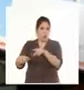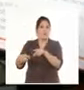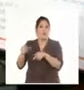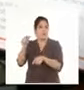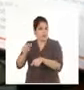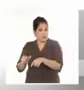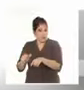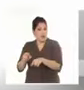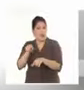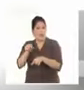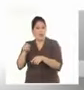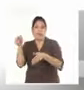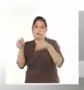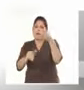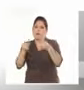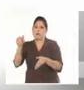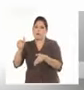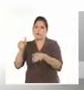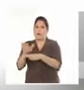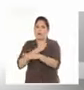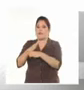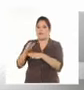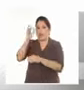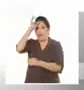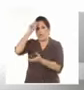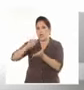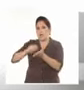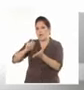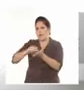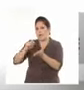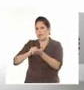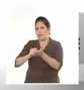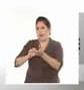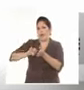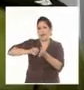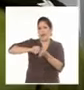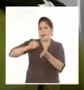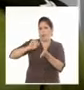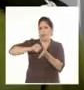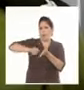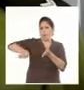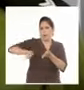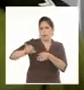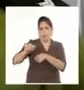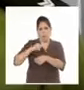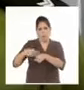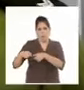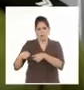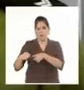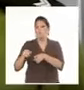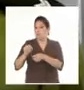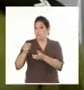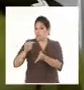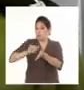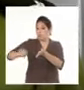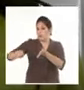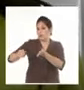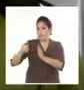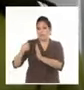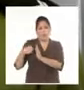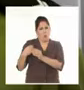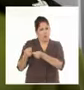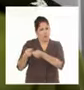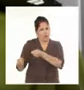estableció la participación de un inspector supervisor y lectores cobradores. Quienes recibían una elevada suma de dinero,